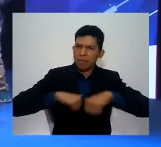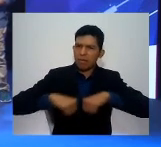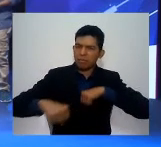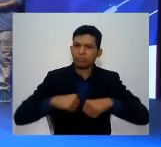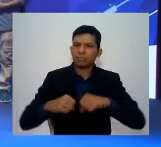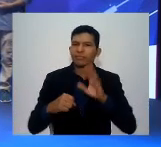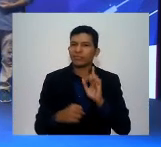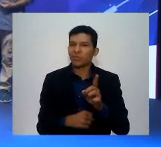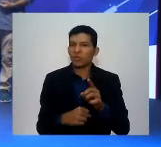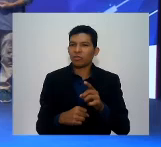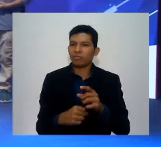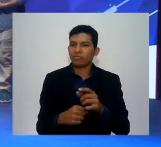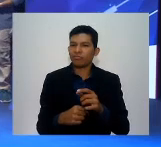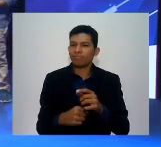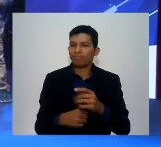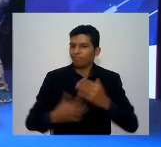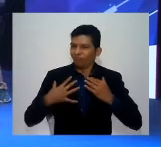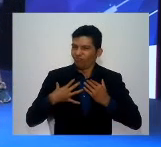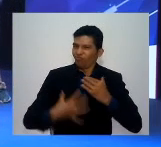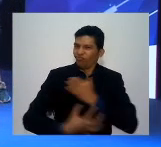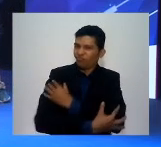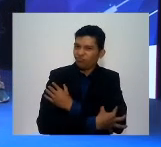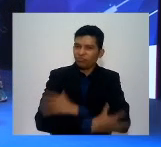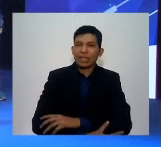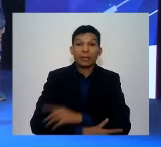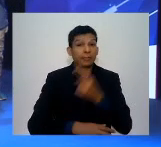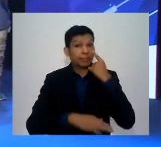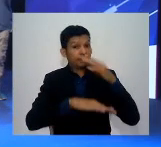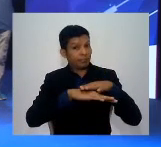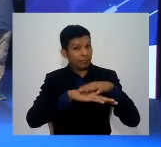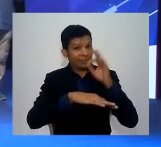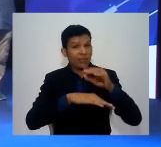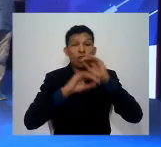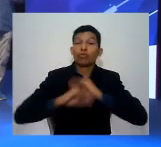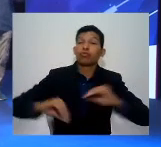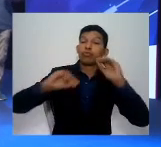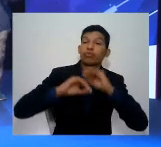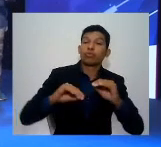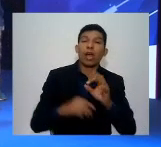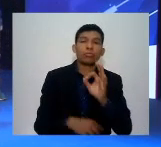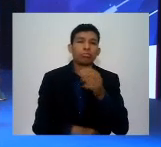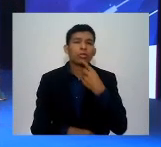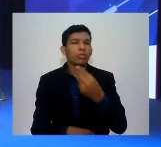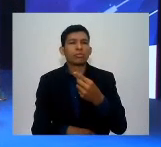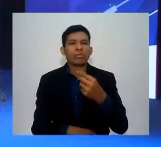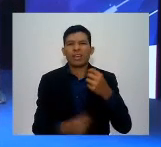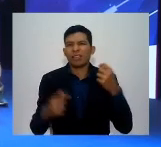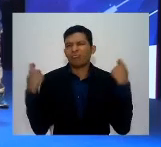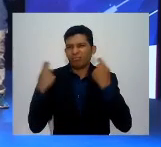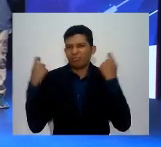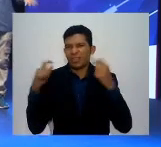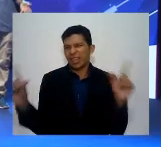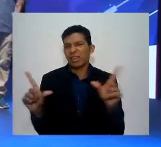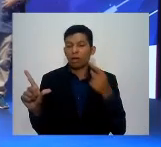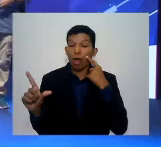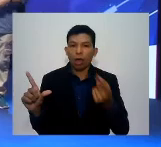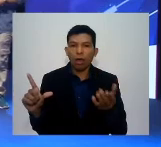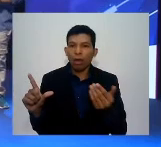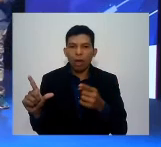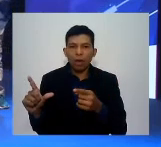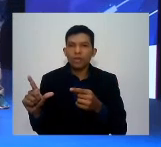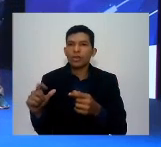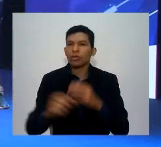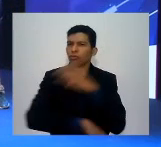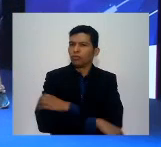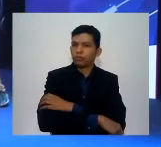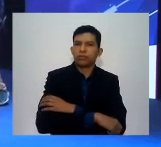sensores y estos sensores entonces monitorean la actividad eléctrica del corazón porque por dentro somos pura actividad eléctrica, nosotros estamos